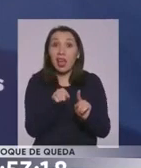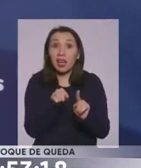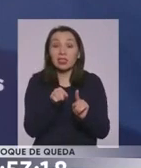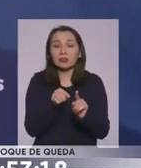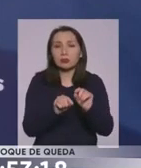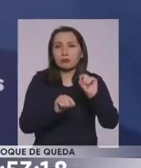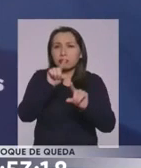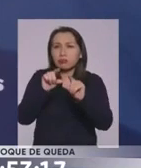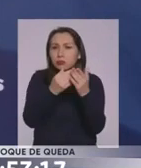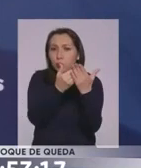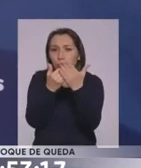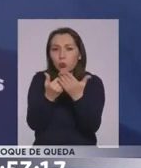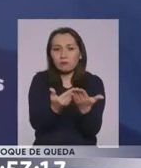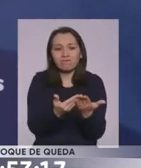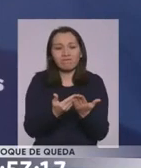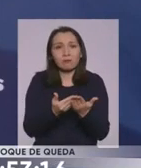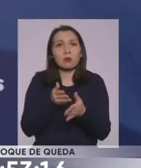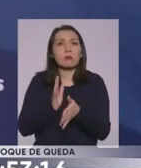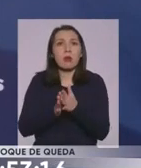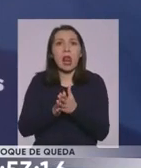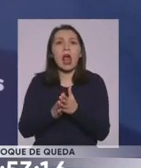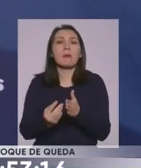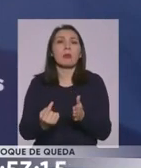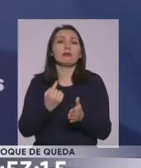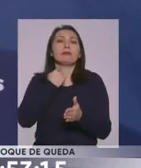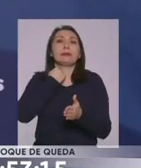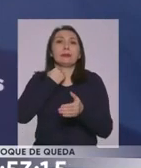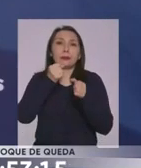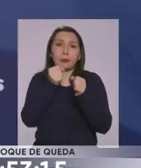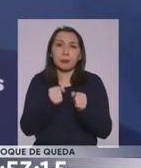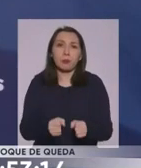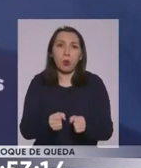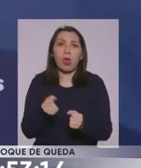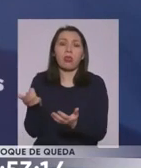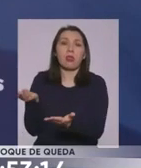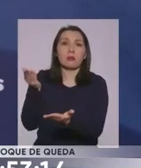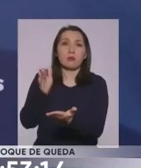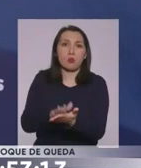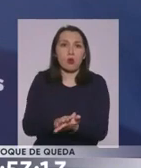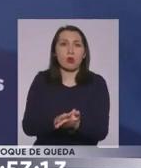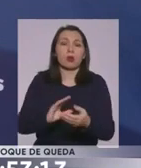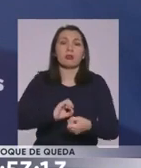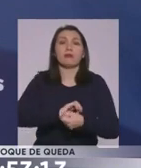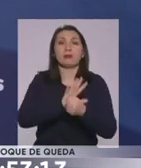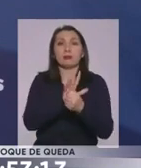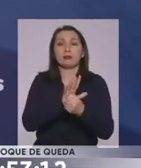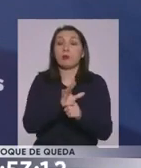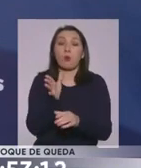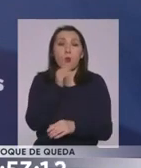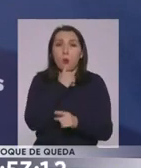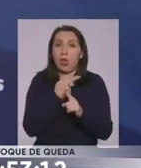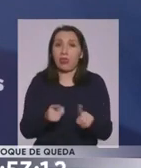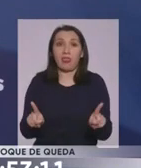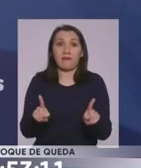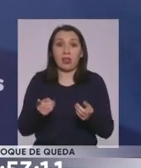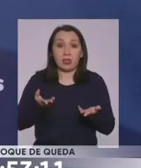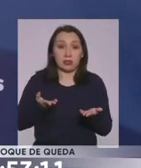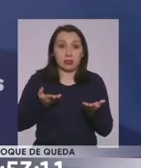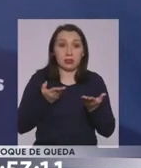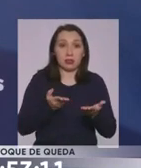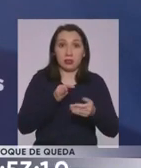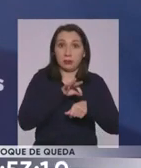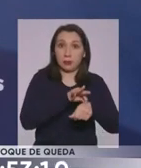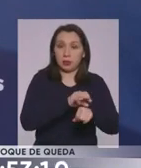las estadísticas, aceleran o aumentan la posibilidad de fallecer. No hay diferencias en la